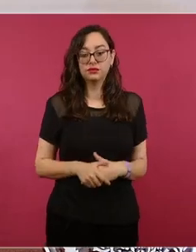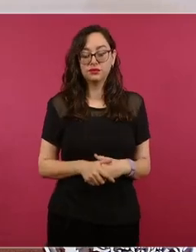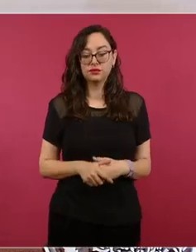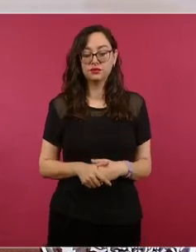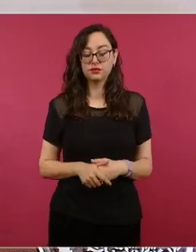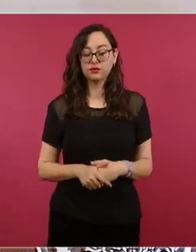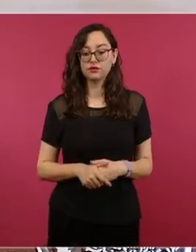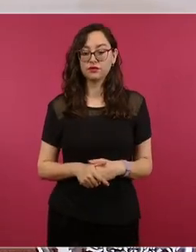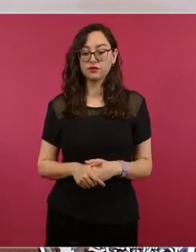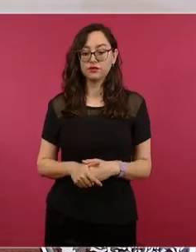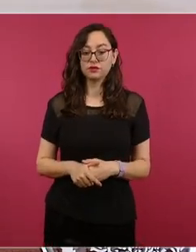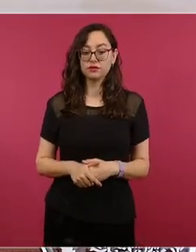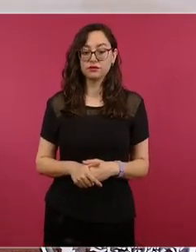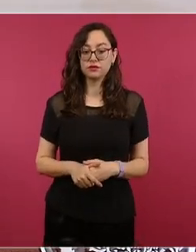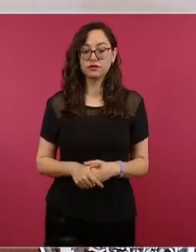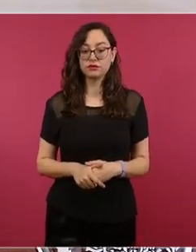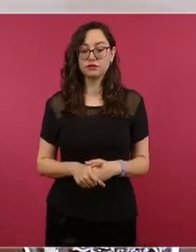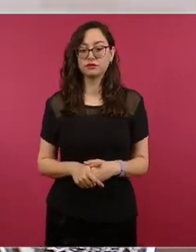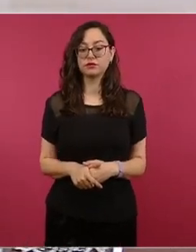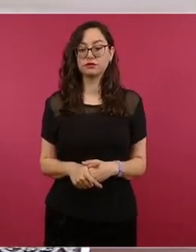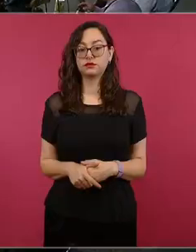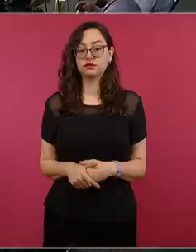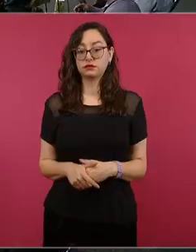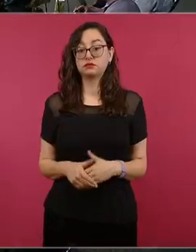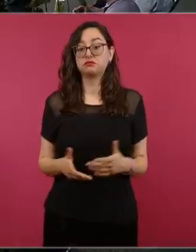Entonces, tenemos que celebrar